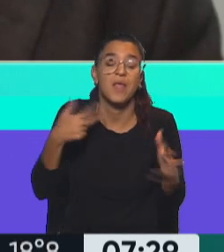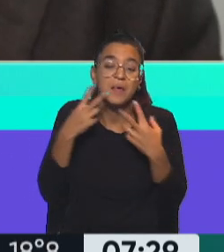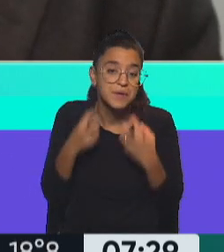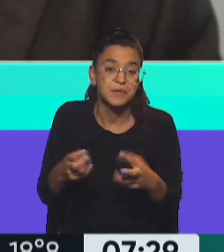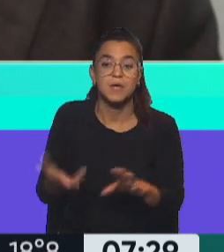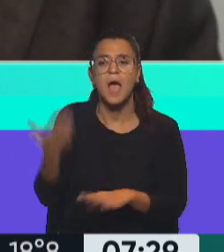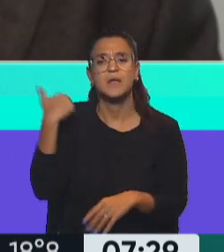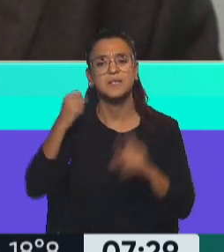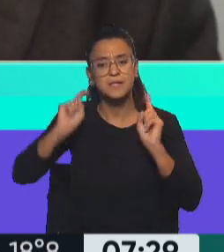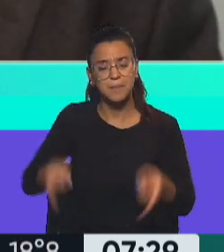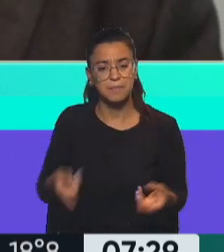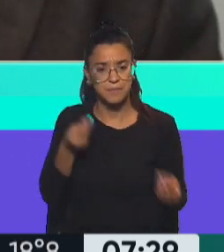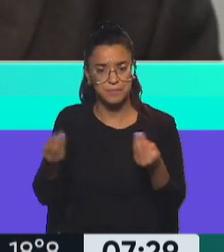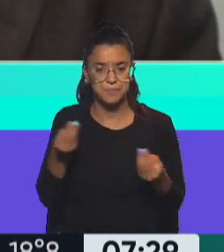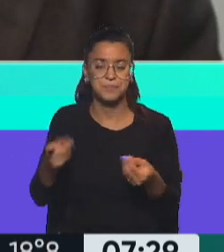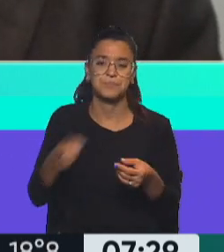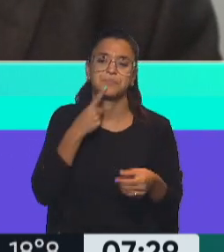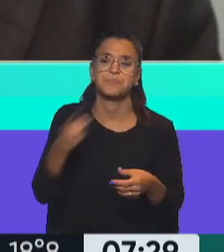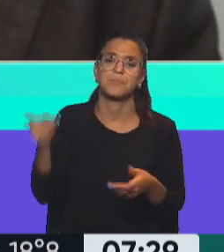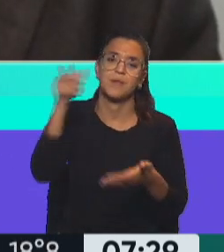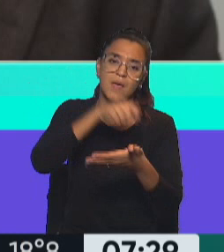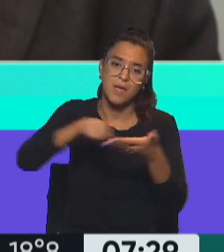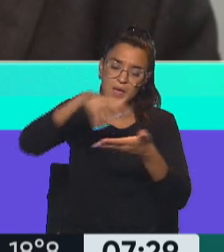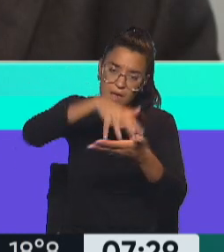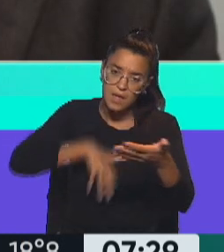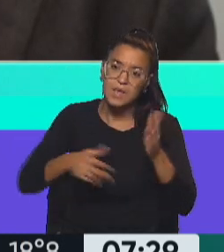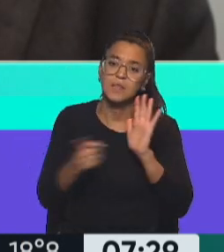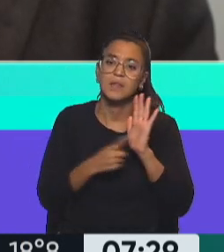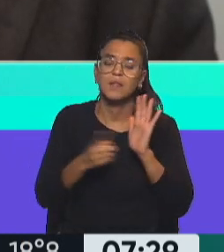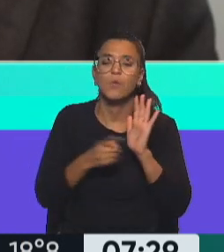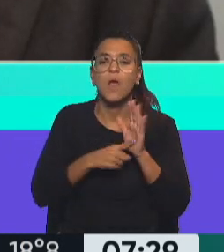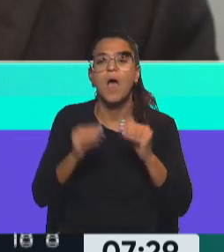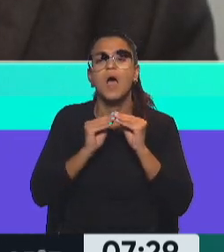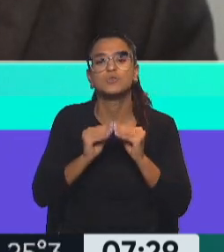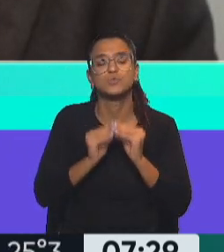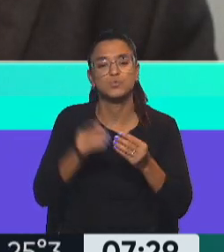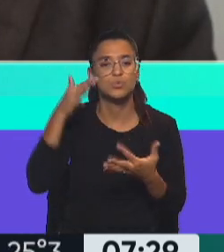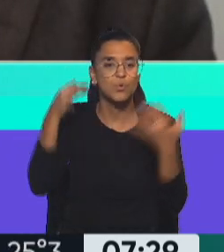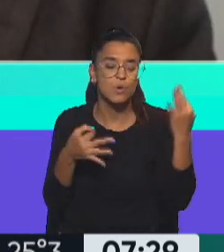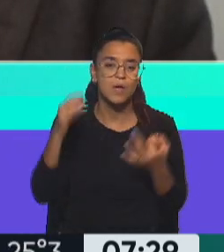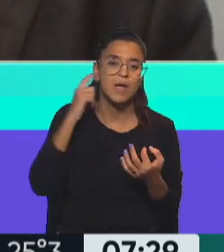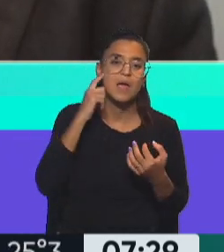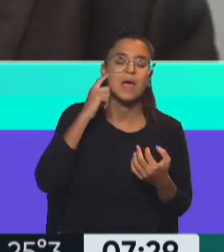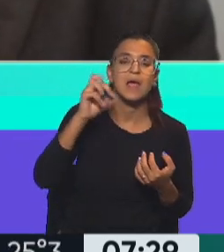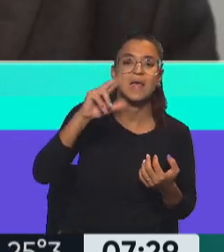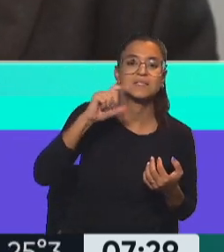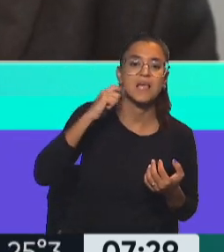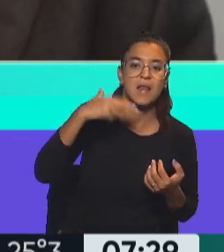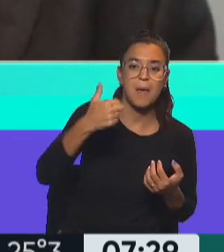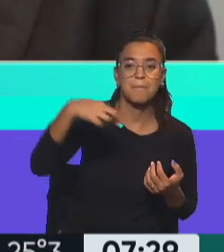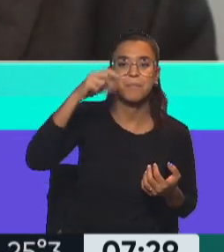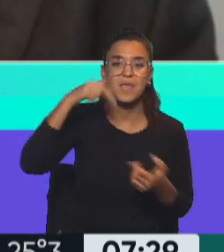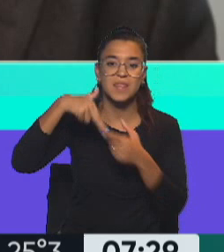Ayer ocurrió también, a través de un escrito de la titular de Asuntos Jurídicos del Senado, la abogada Graciana Peñafort,